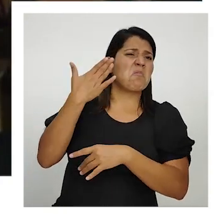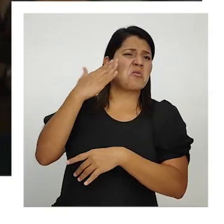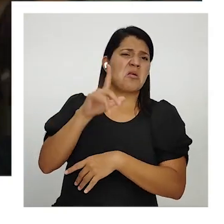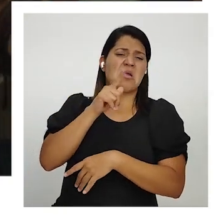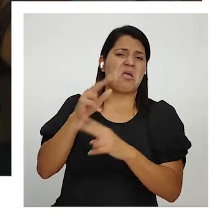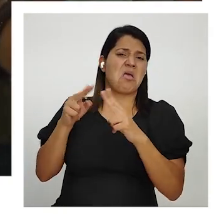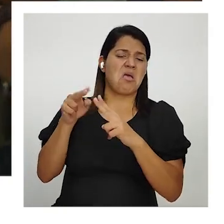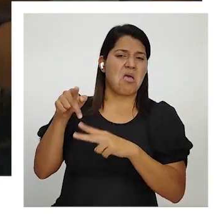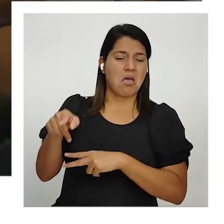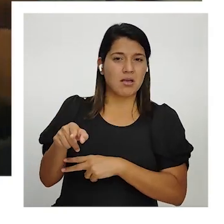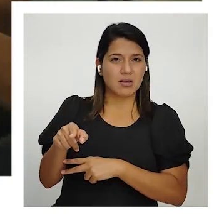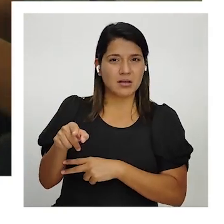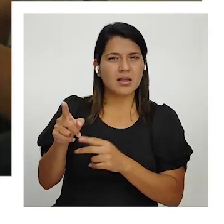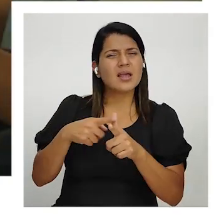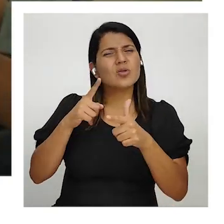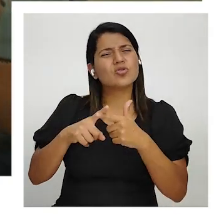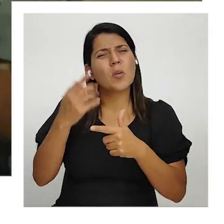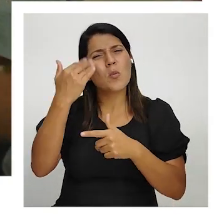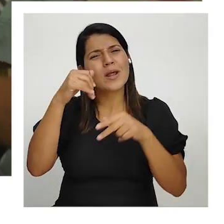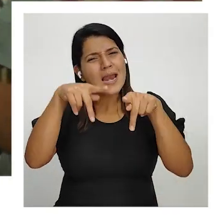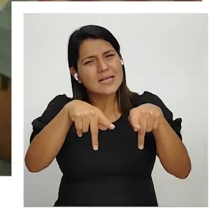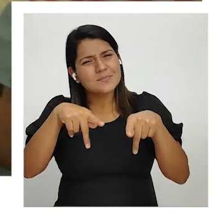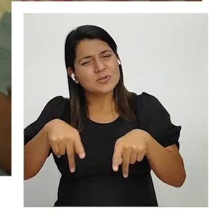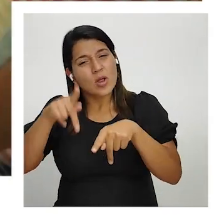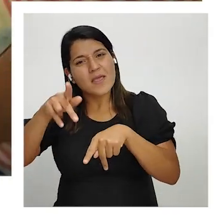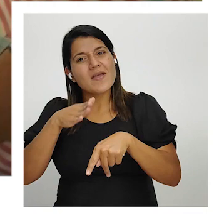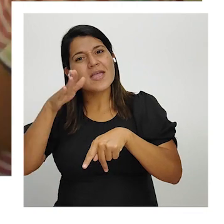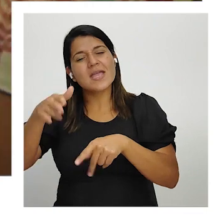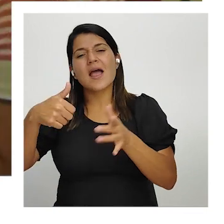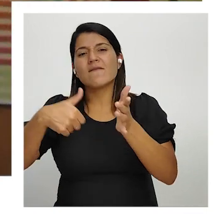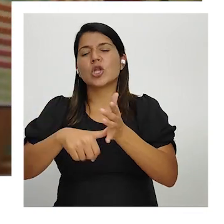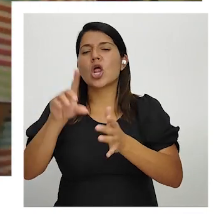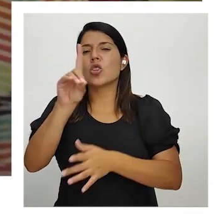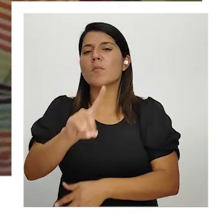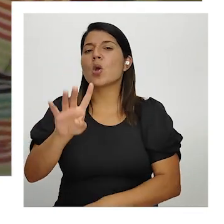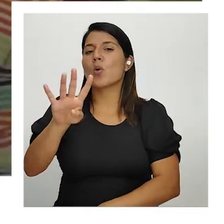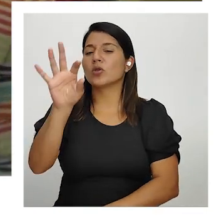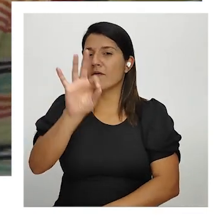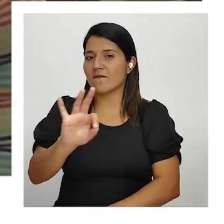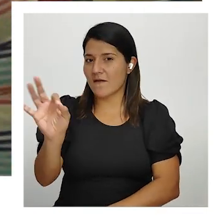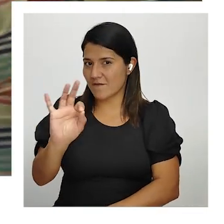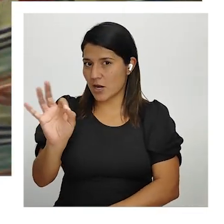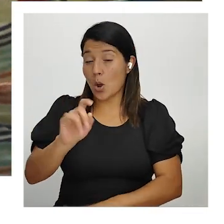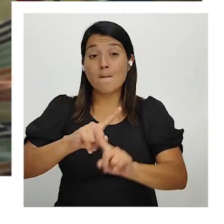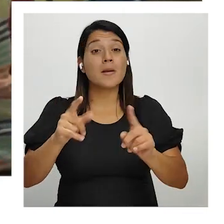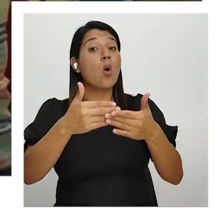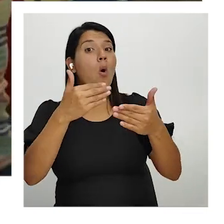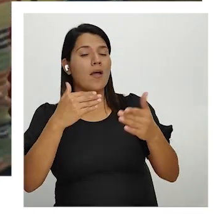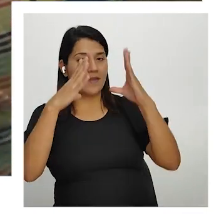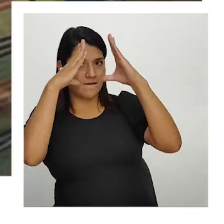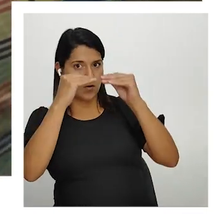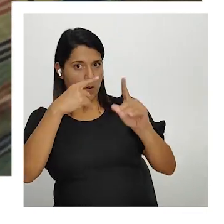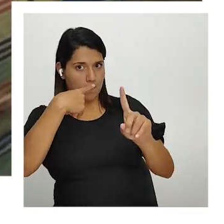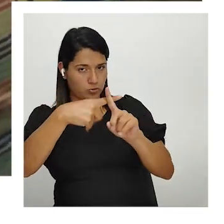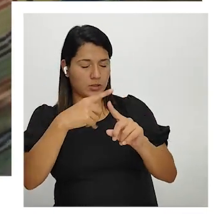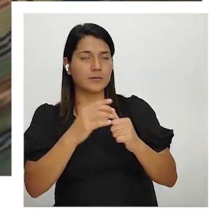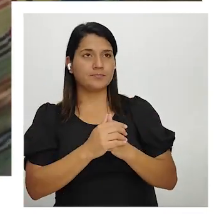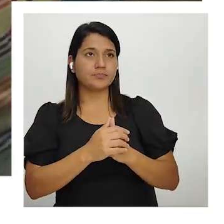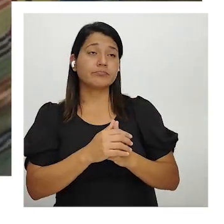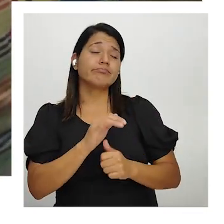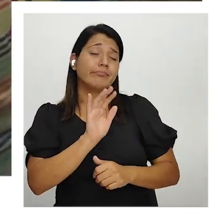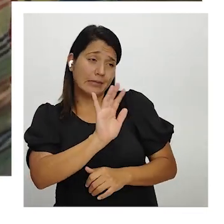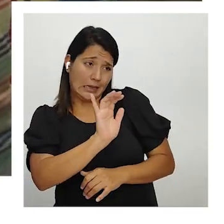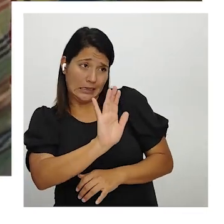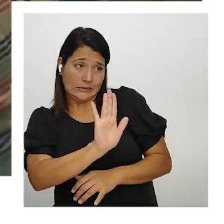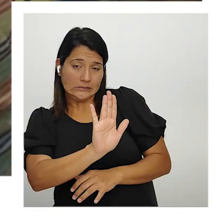qué la gente tiene que salir a votar el domingo 4 de febrero? Pero antes, Melanie, le doy un dato positivo, digamos, dentro de ese panorama que ciertamente es